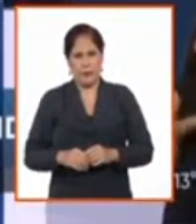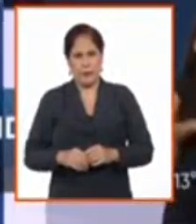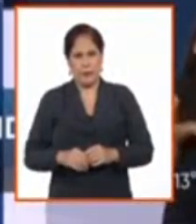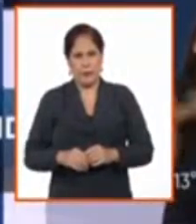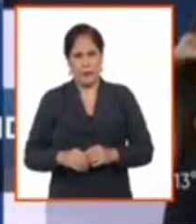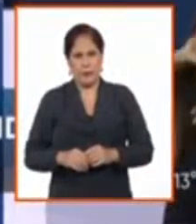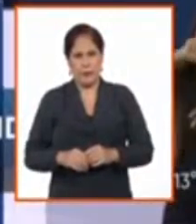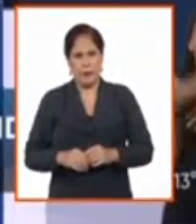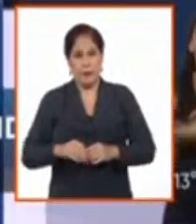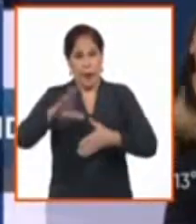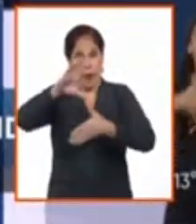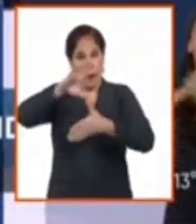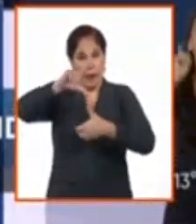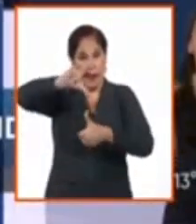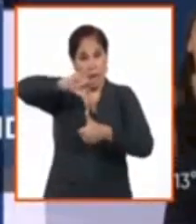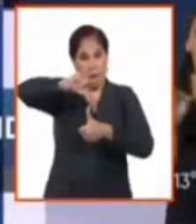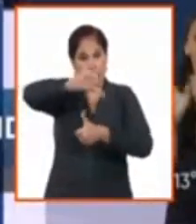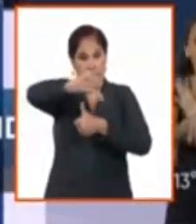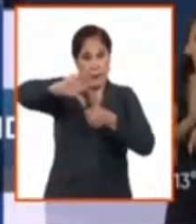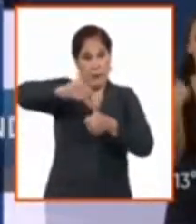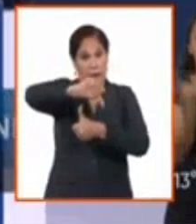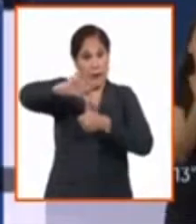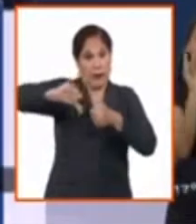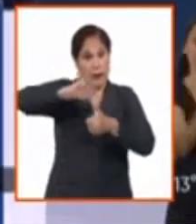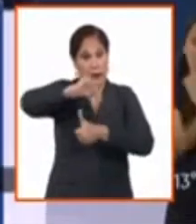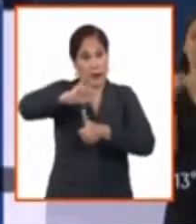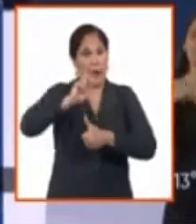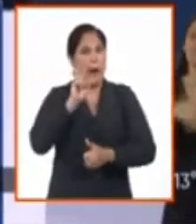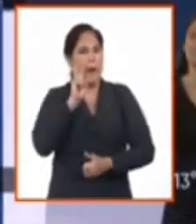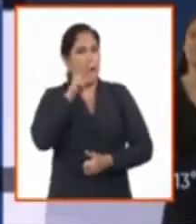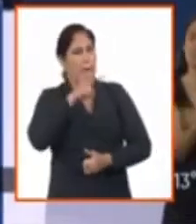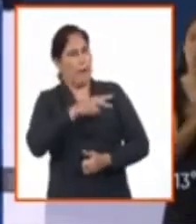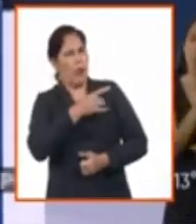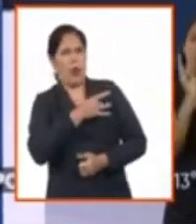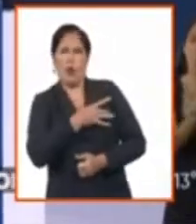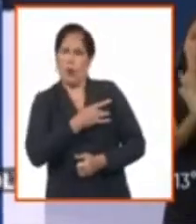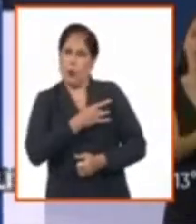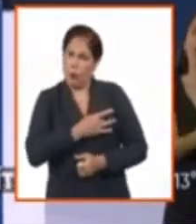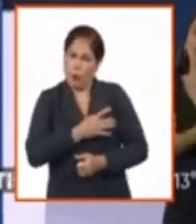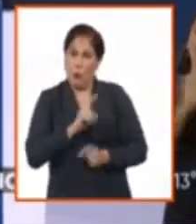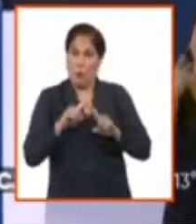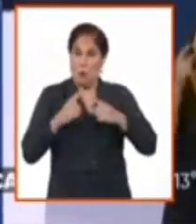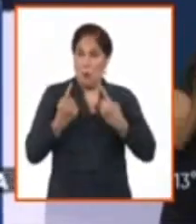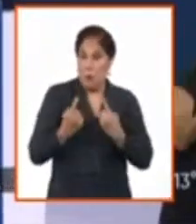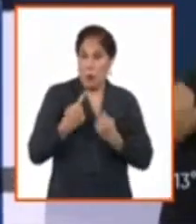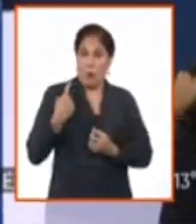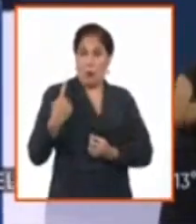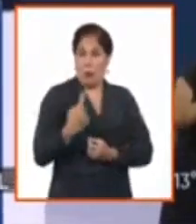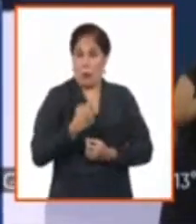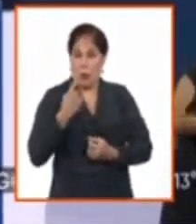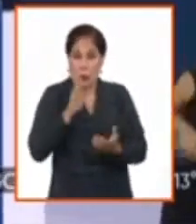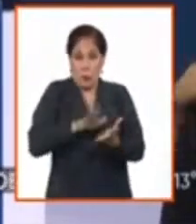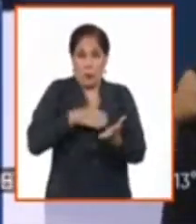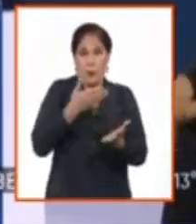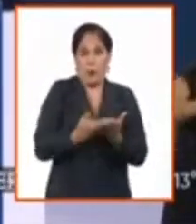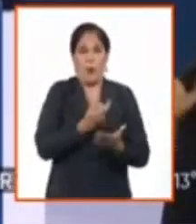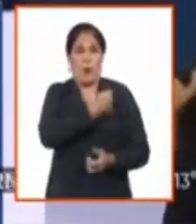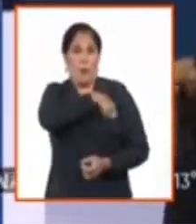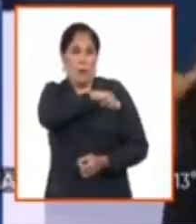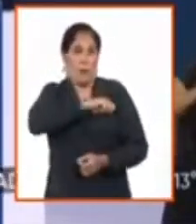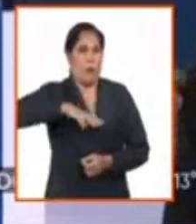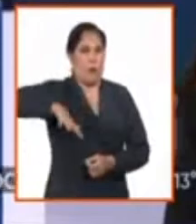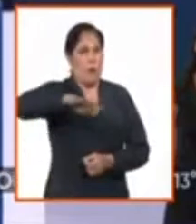la américa latina y el caribe miran con dolor el padecimiento que sobrellevan pro pueblos hermanos